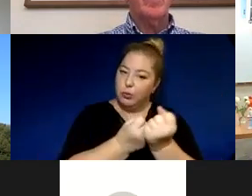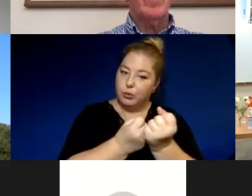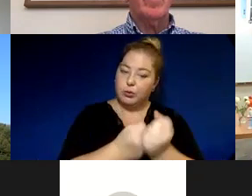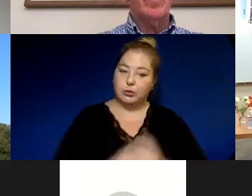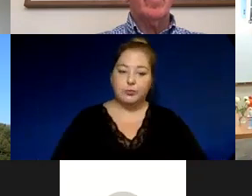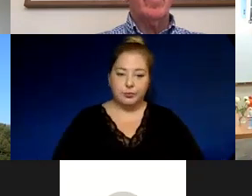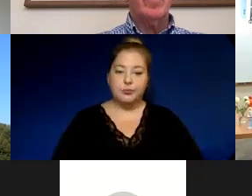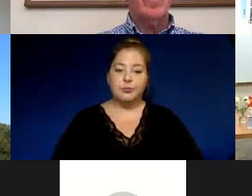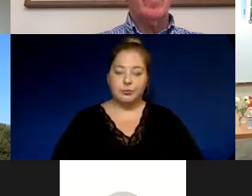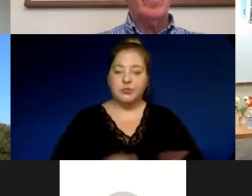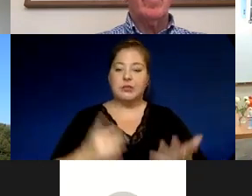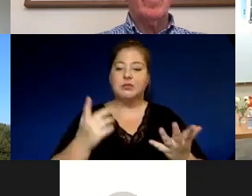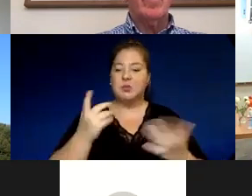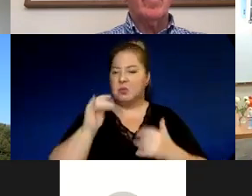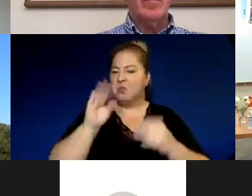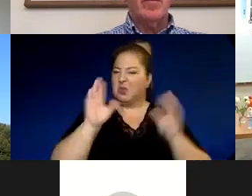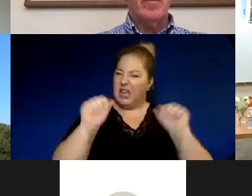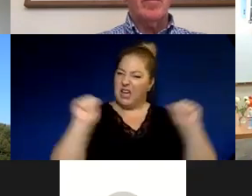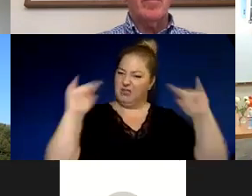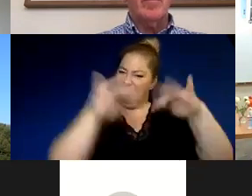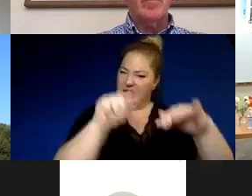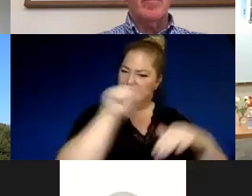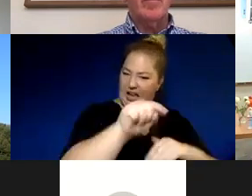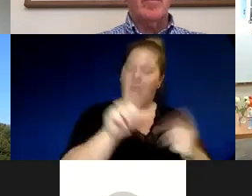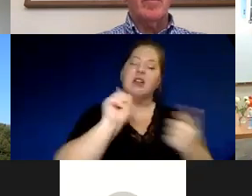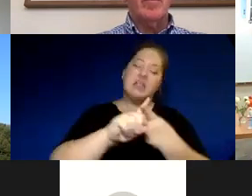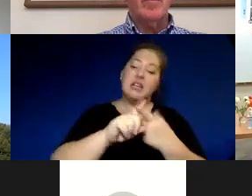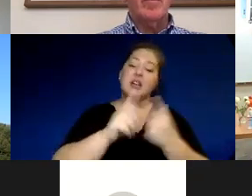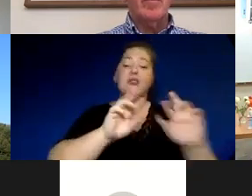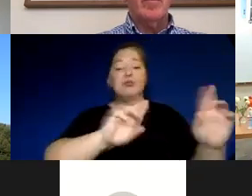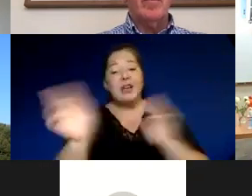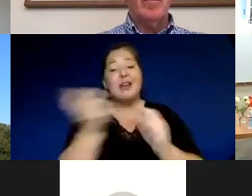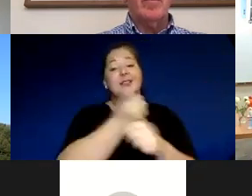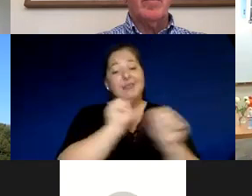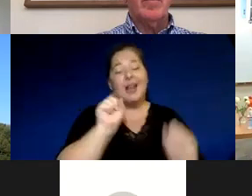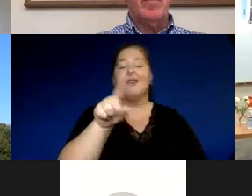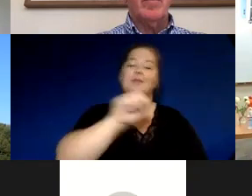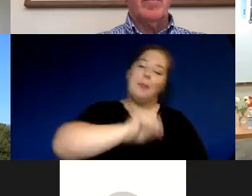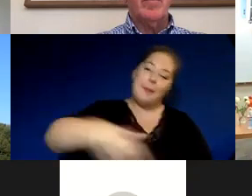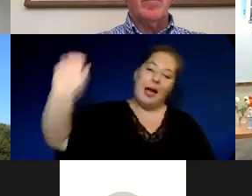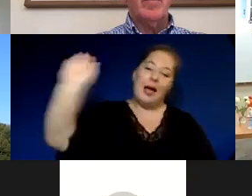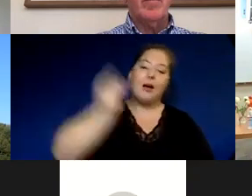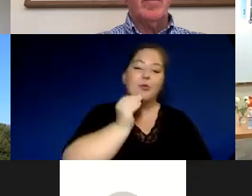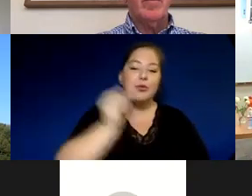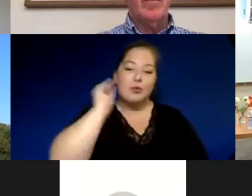pues, podemos ayudarles a que estén bien hasta que estén de vuelta en sus casas. Como dijo el sargento